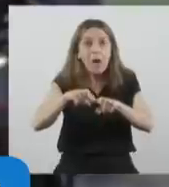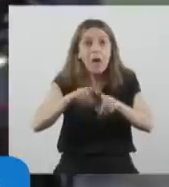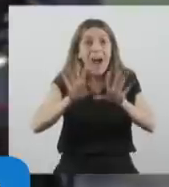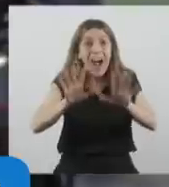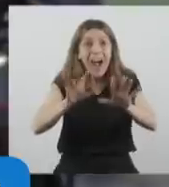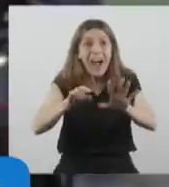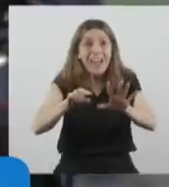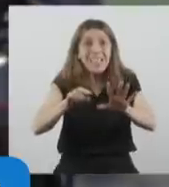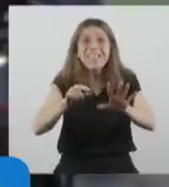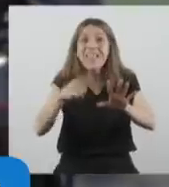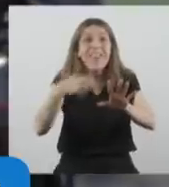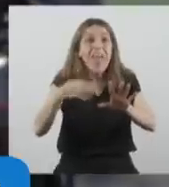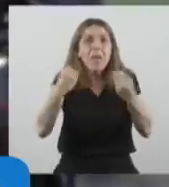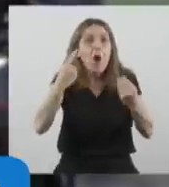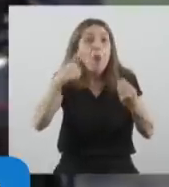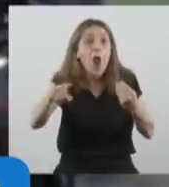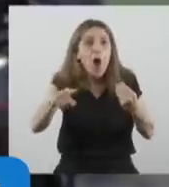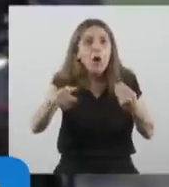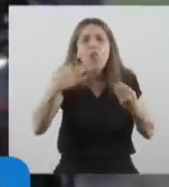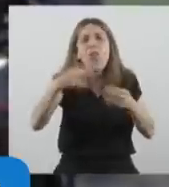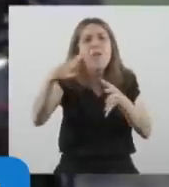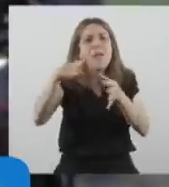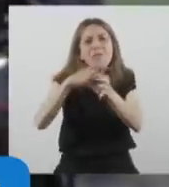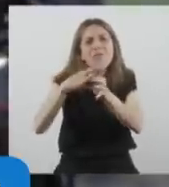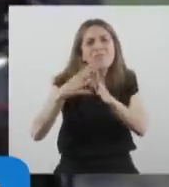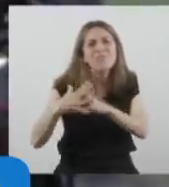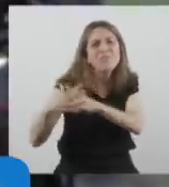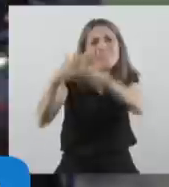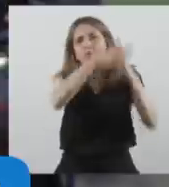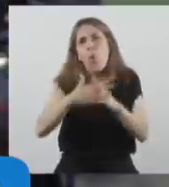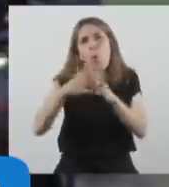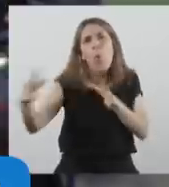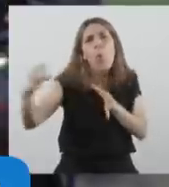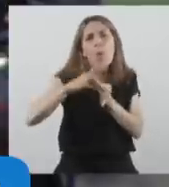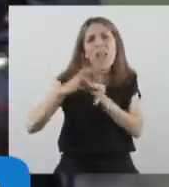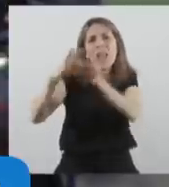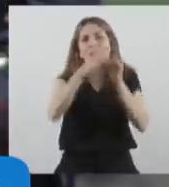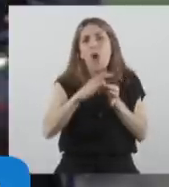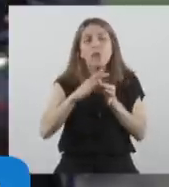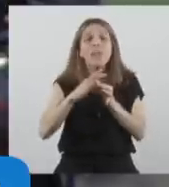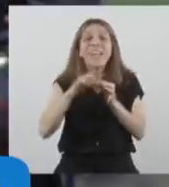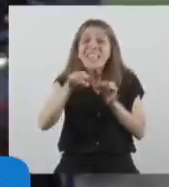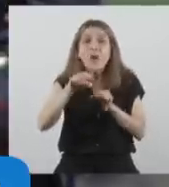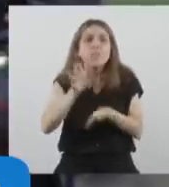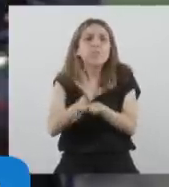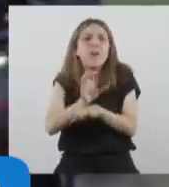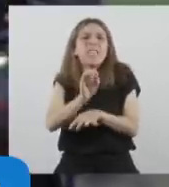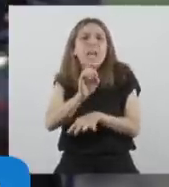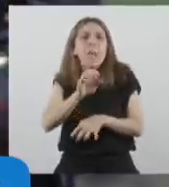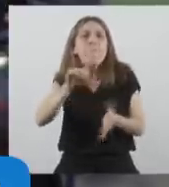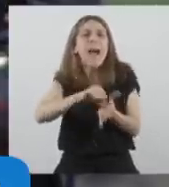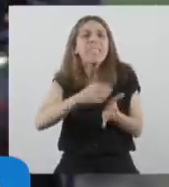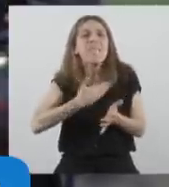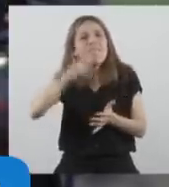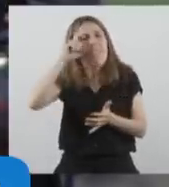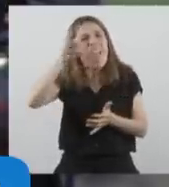argentina no le integramos definitivamente eso es un país federal el